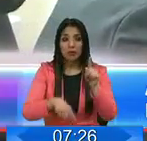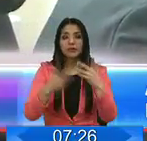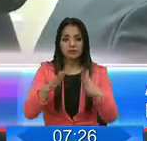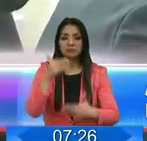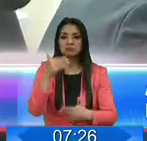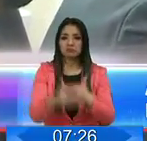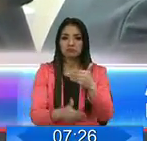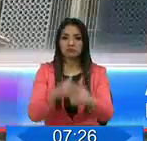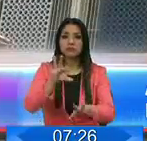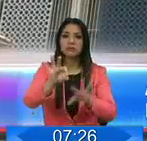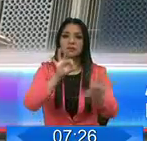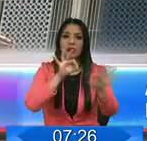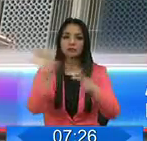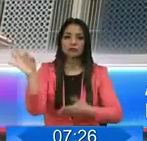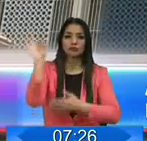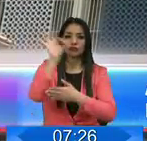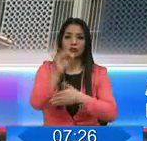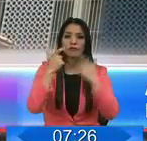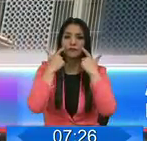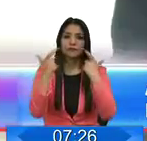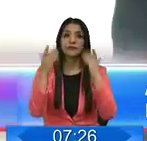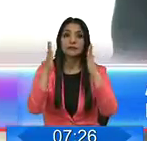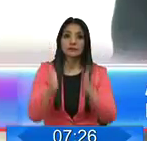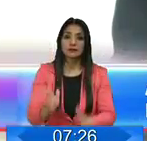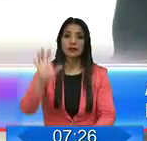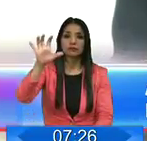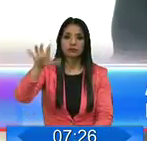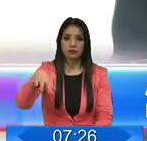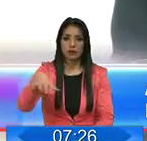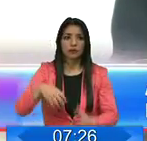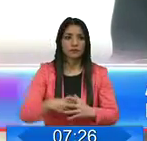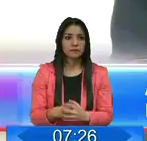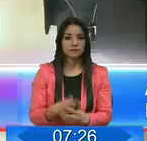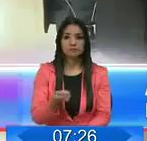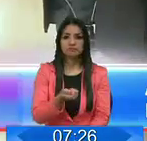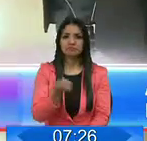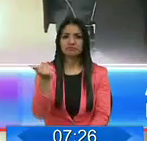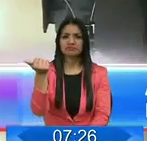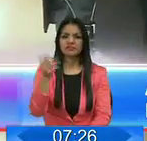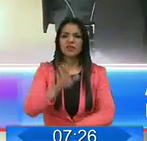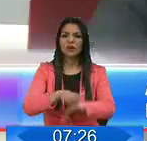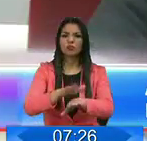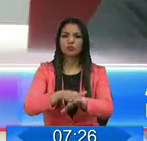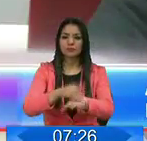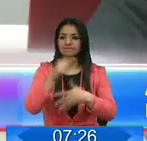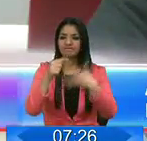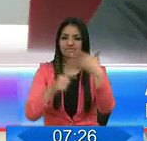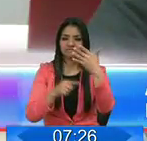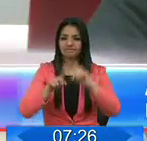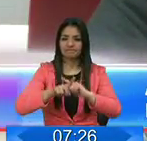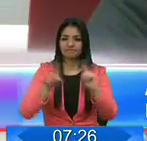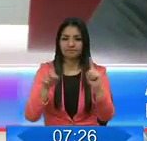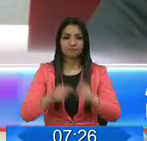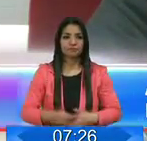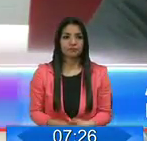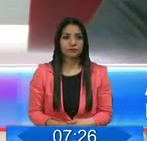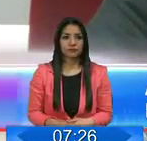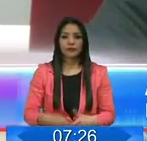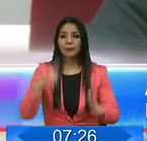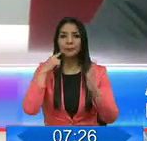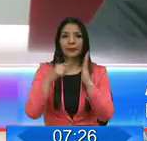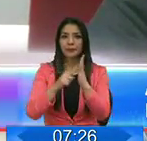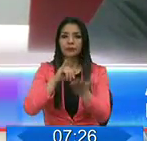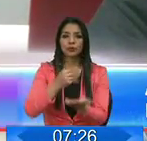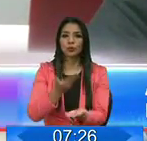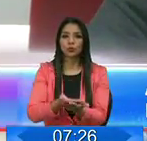selección y designación del fiscal general del Estado. Quienes tuvieron que salir es por varios motivos. Porque no se justifican